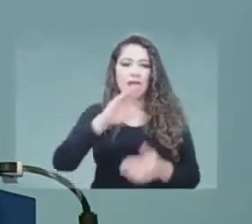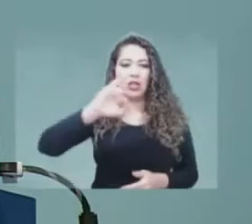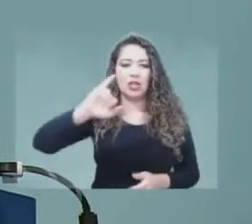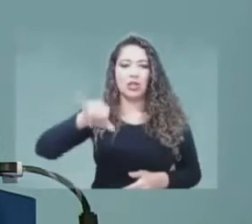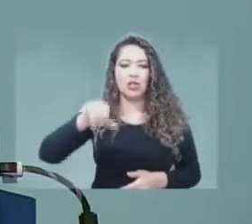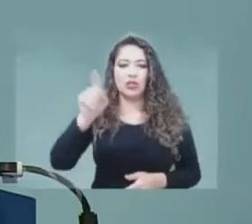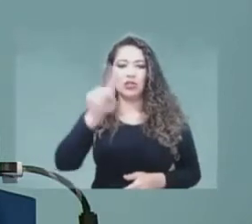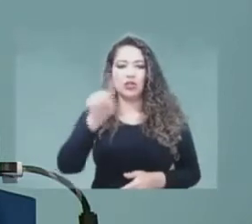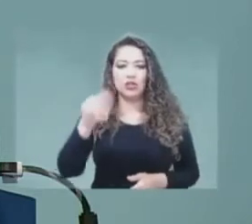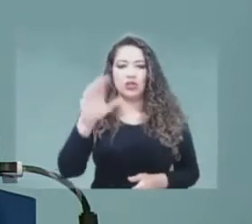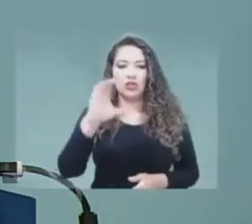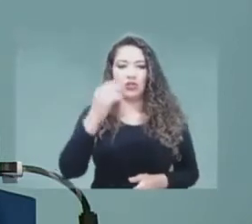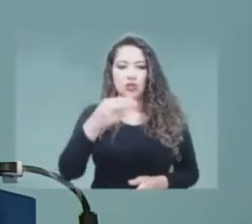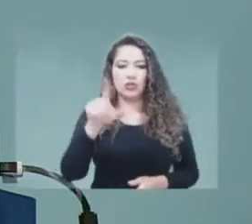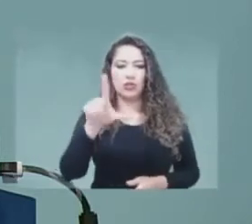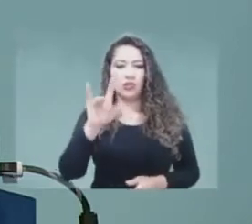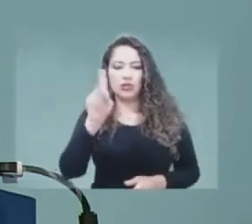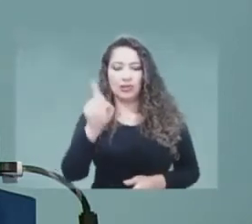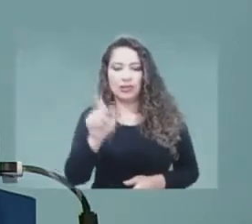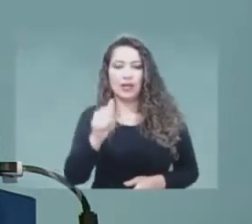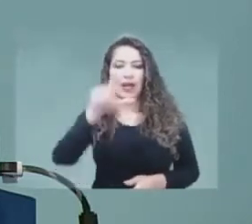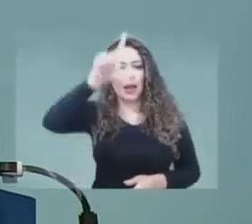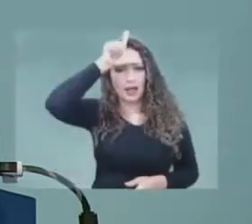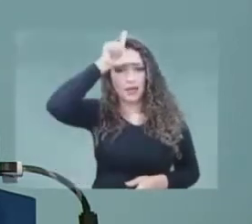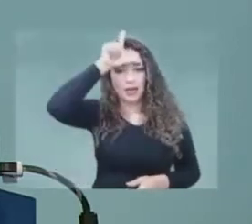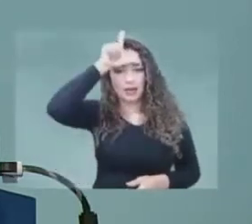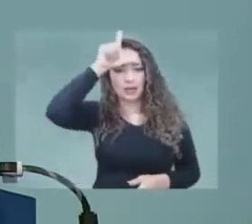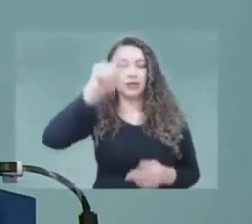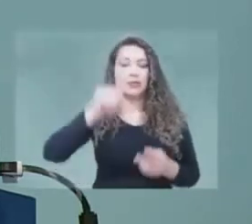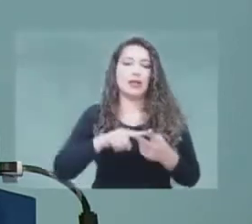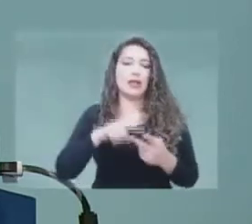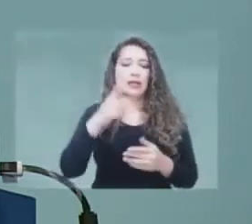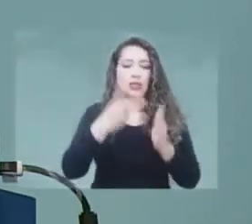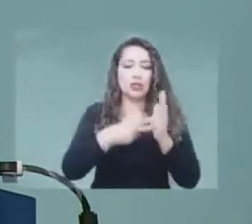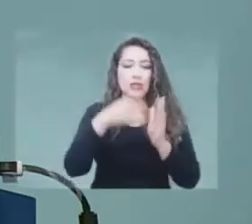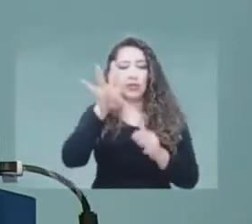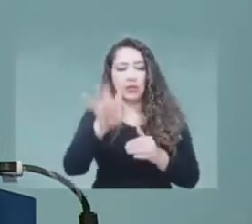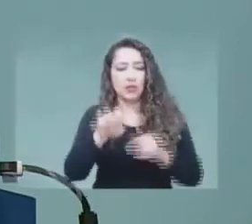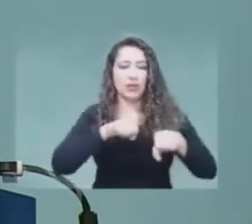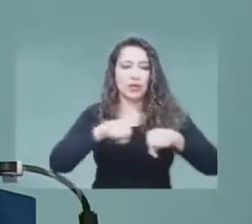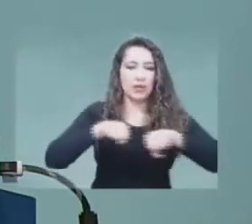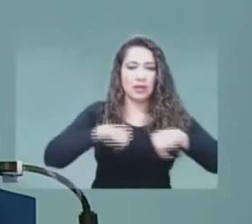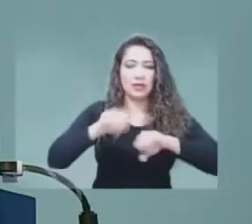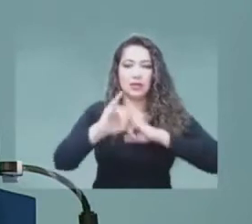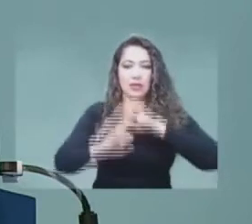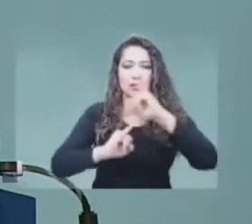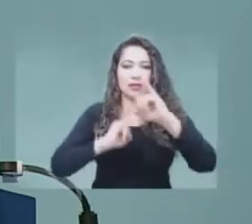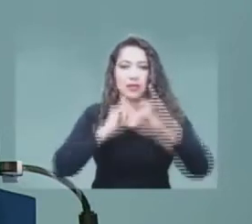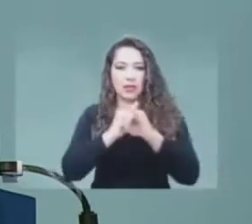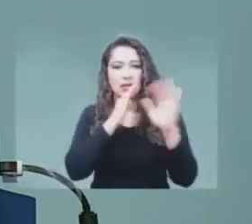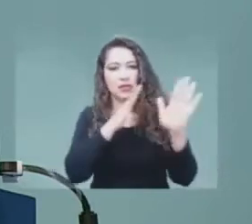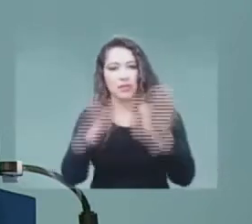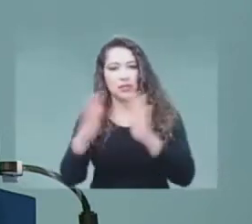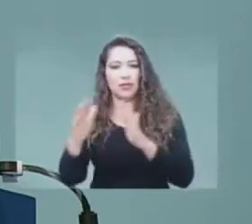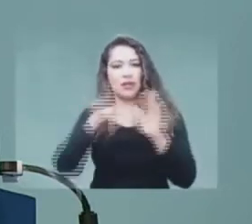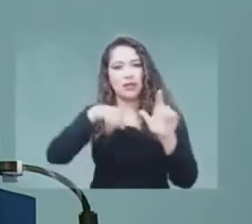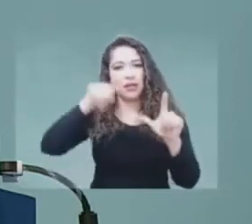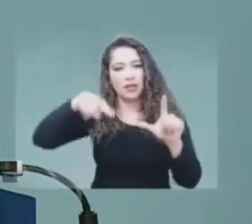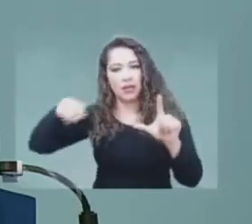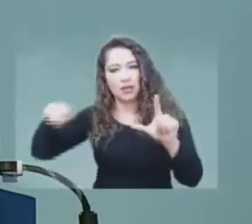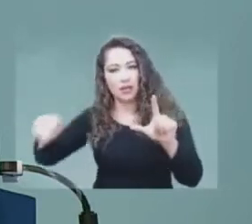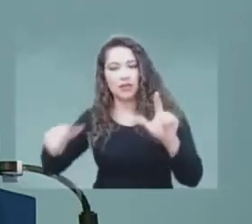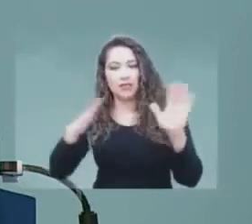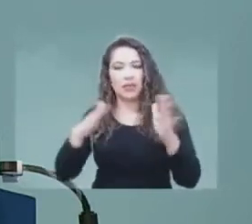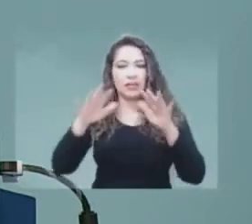en Alemania desde 2009, se encarga de la gestión internacional de frecuencias, trabajó como secretario técnico en la